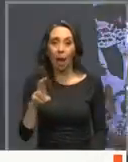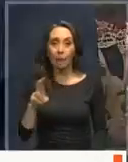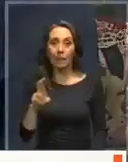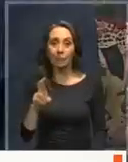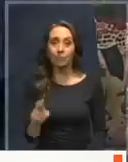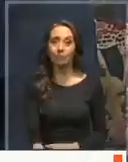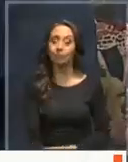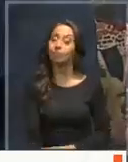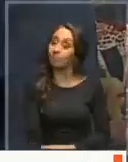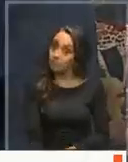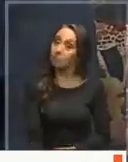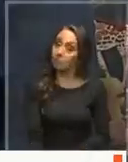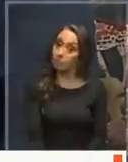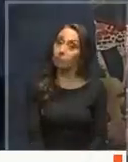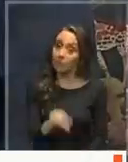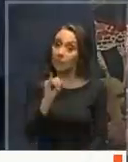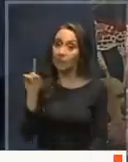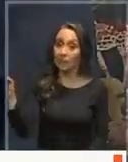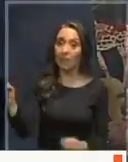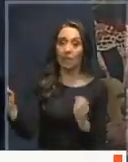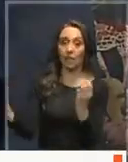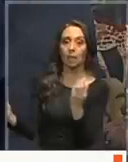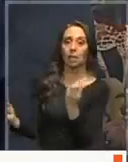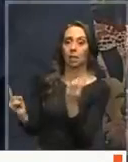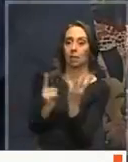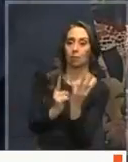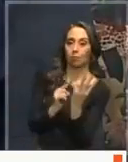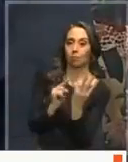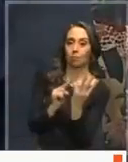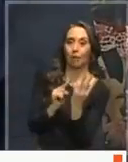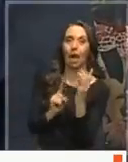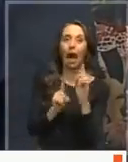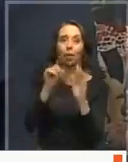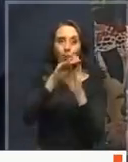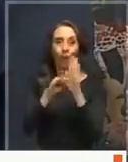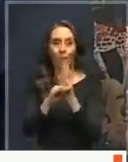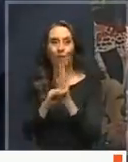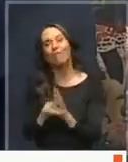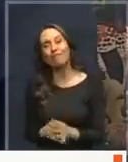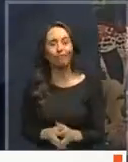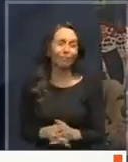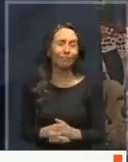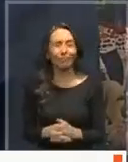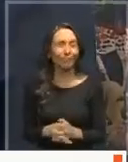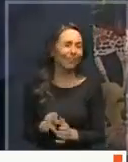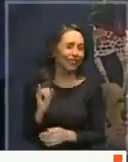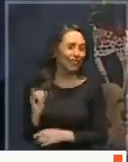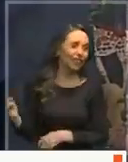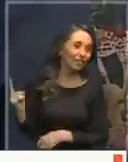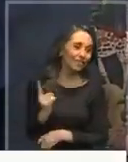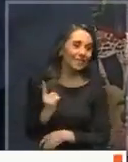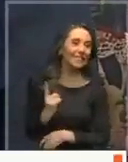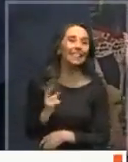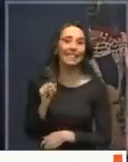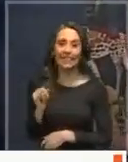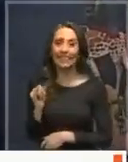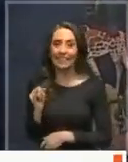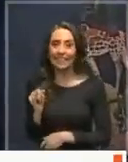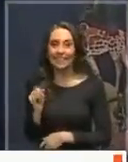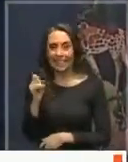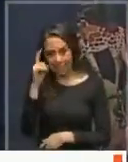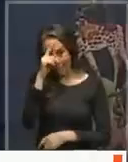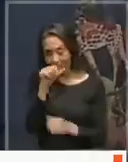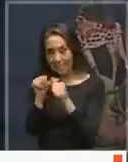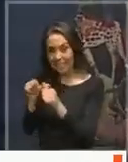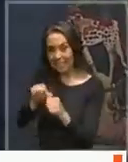me recuerdo bien claro. Sí, se incorpora en esta temporada en algunos capítulos. Ah, sí. No, sí, está. Te cuesta